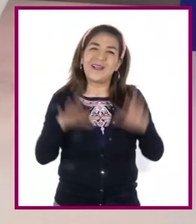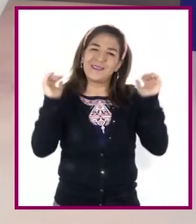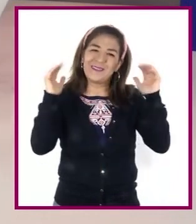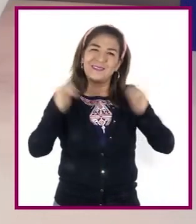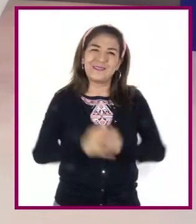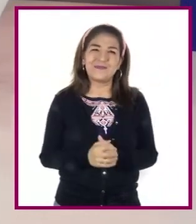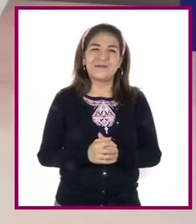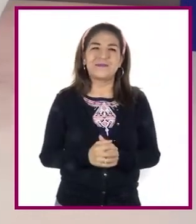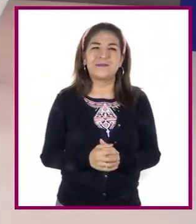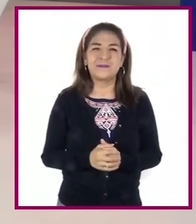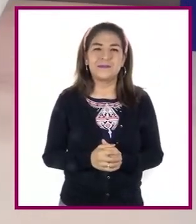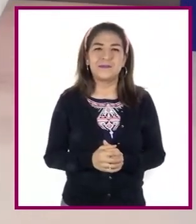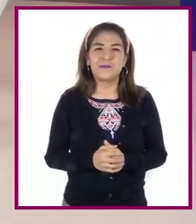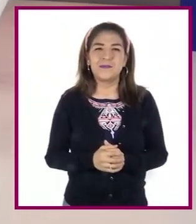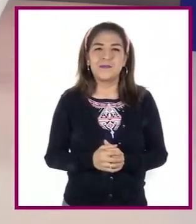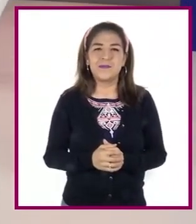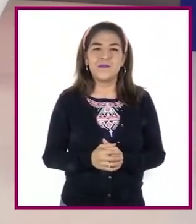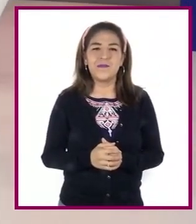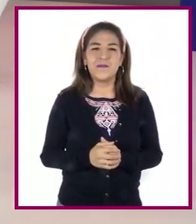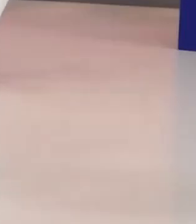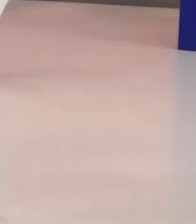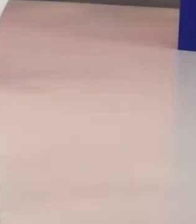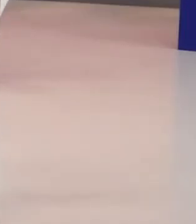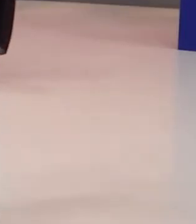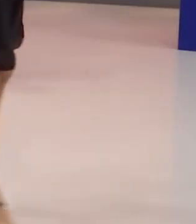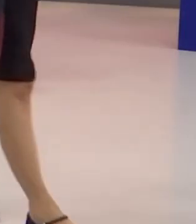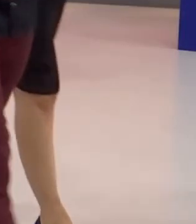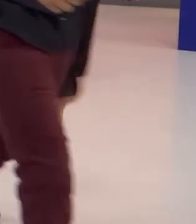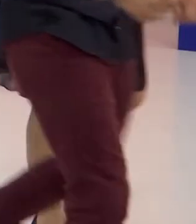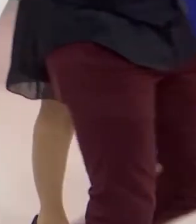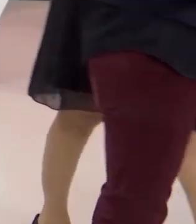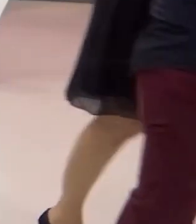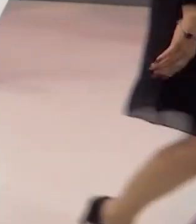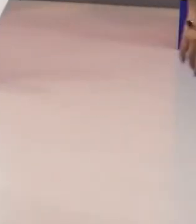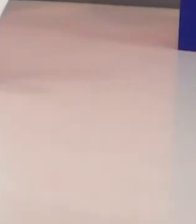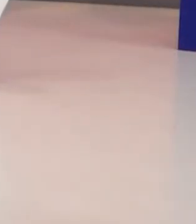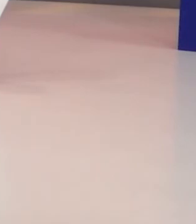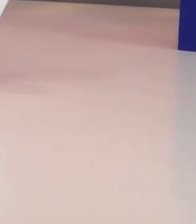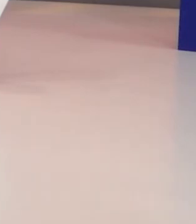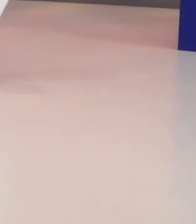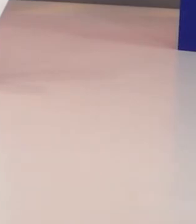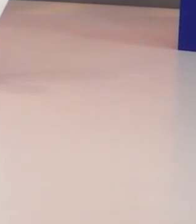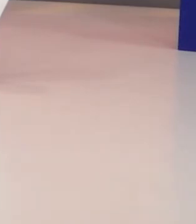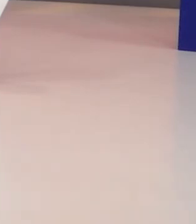la próxima! ¿Y te gustaron los poemas? Sí, pero venga de este lado.